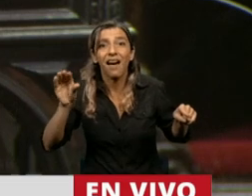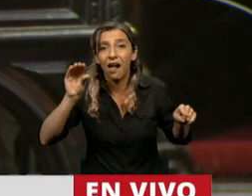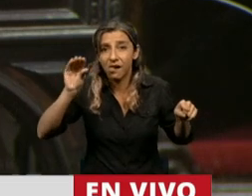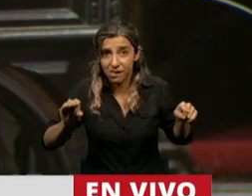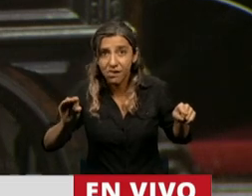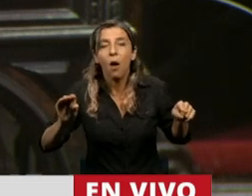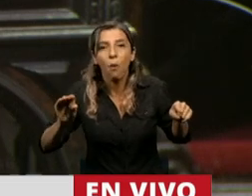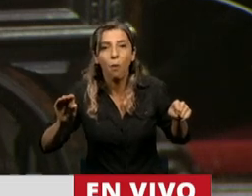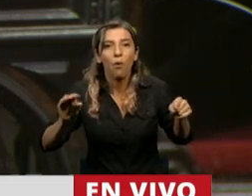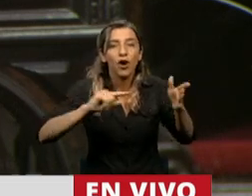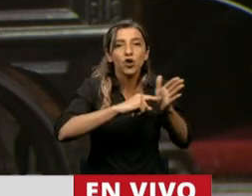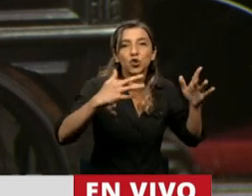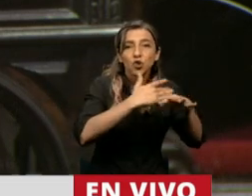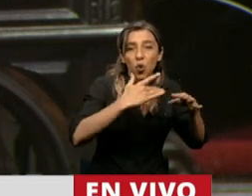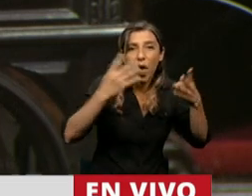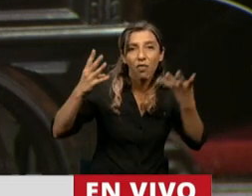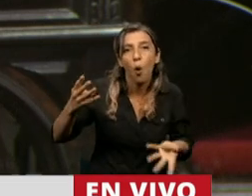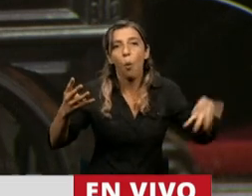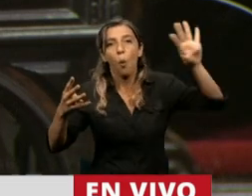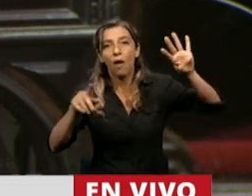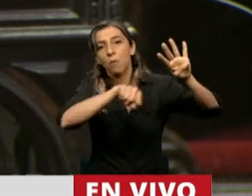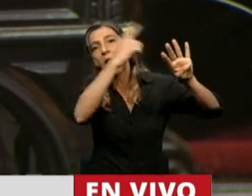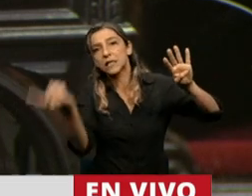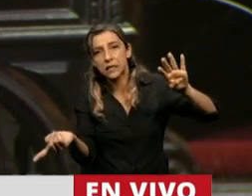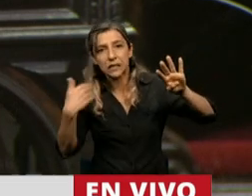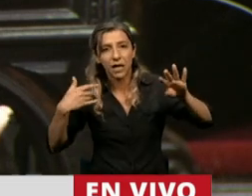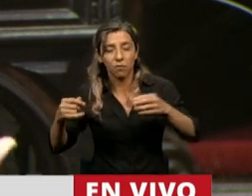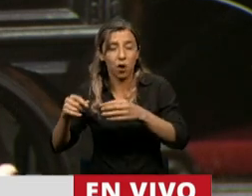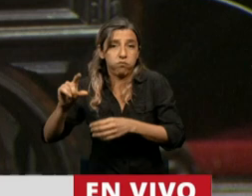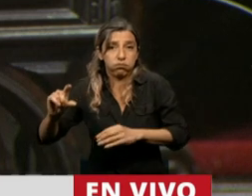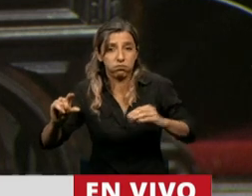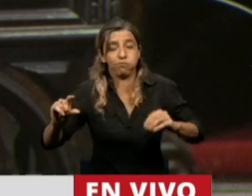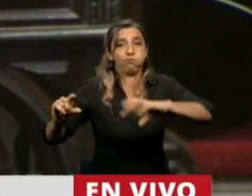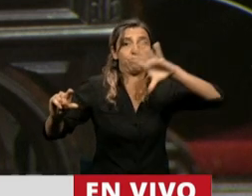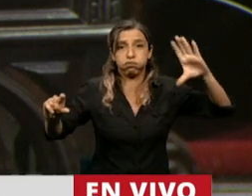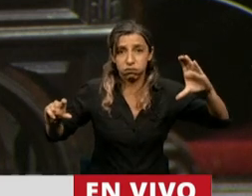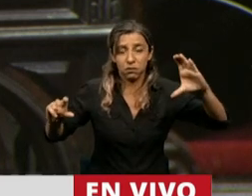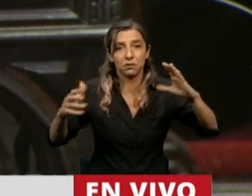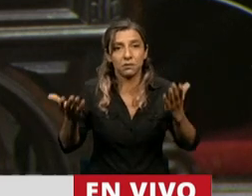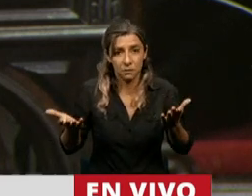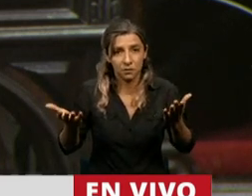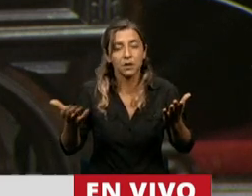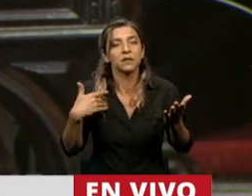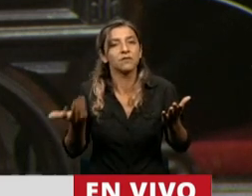presupuesto del área de ambiente la ciudad Claro Con razón hay el hechos con